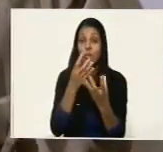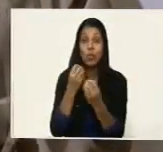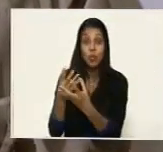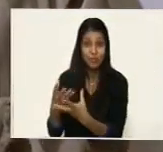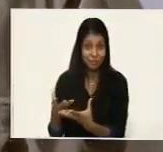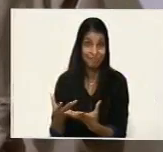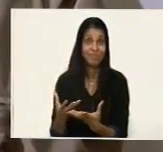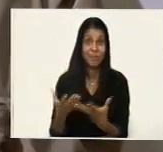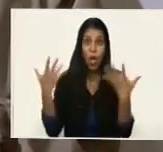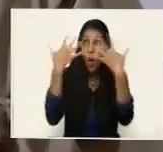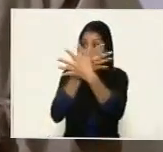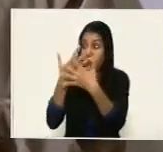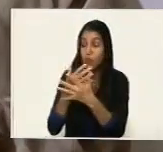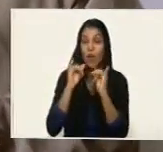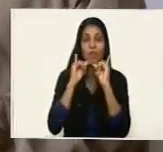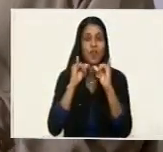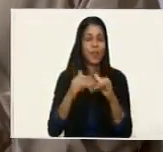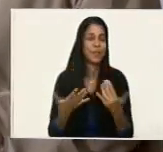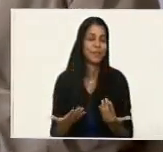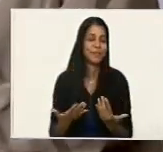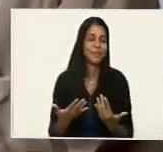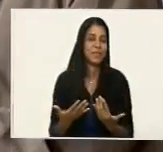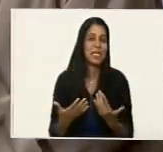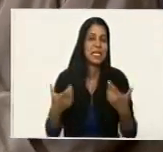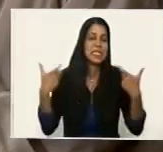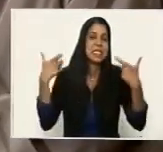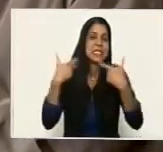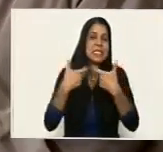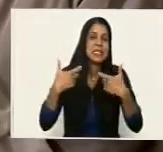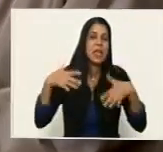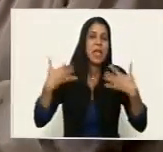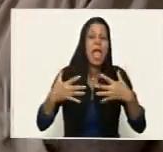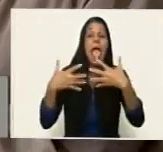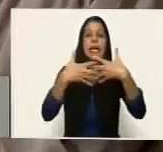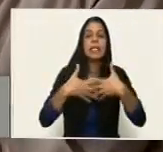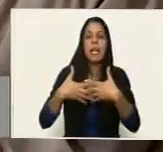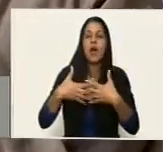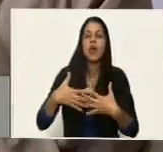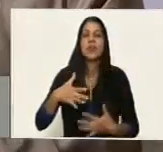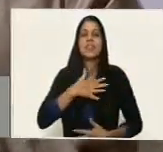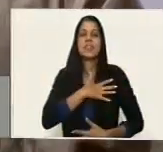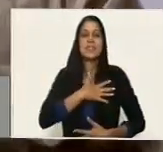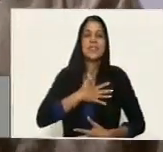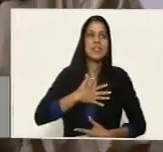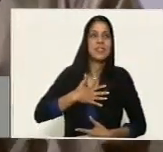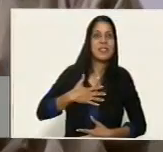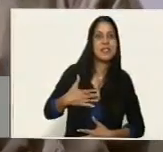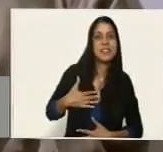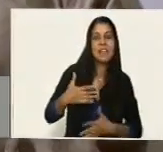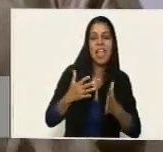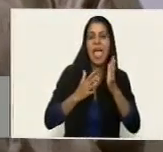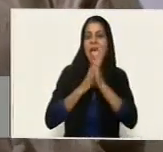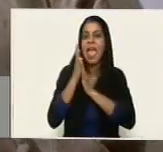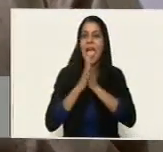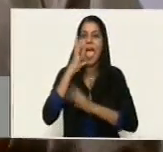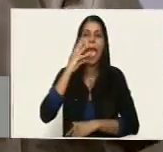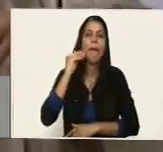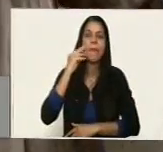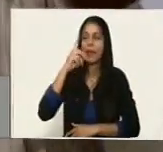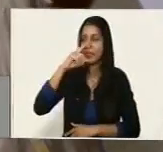formidable, porque tiene tanta experiencia, tantos recursos, tanta organización,